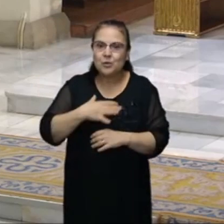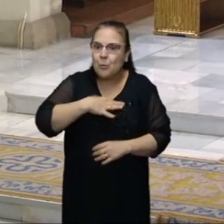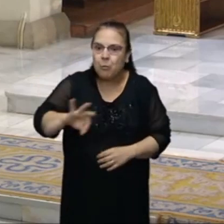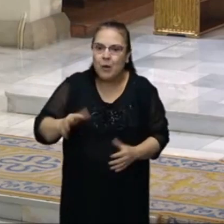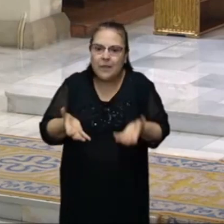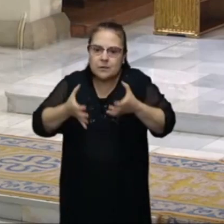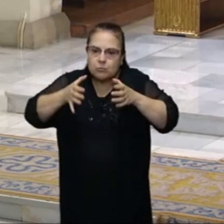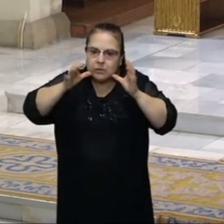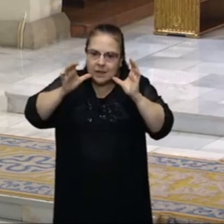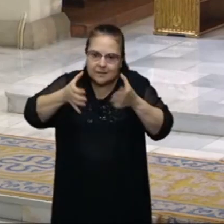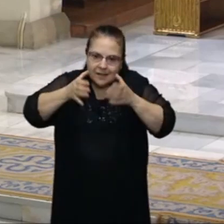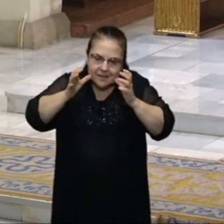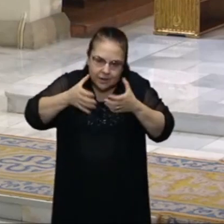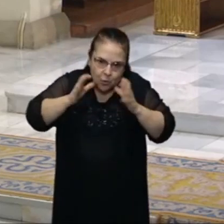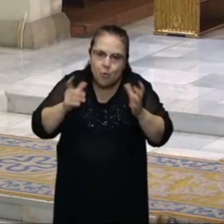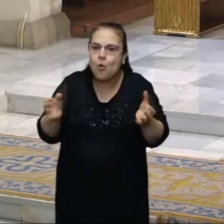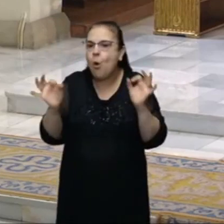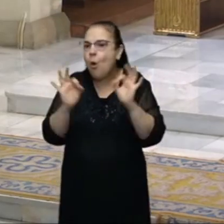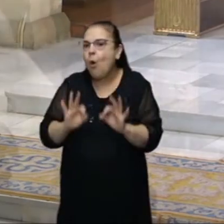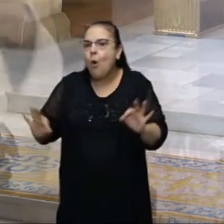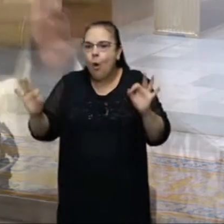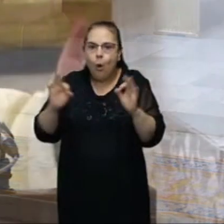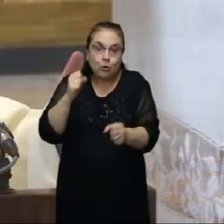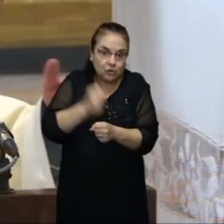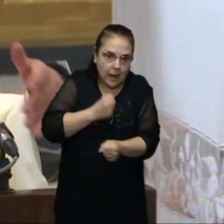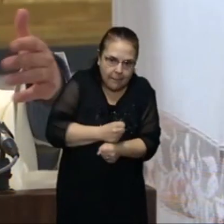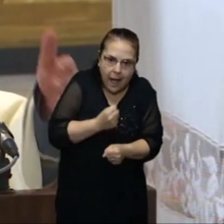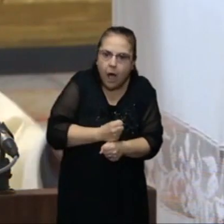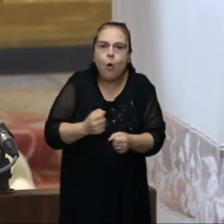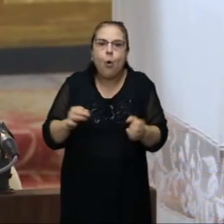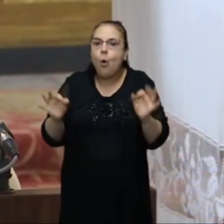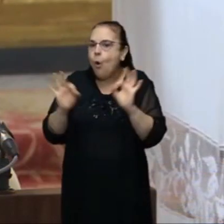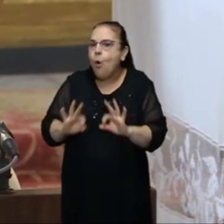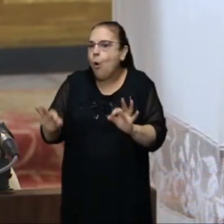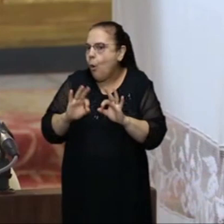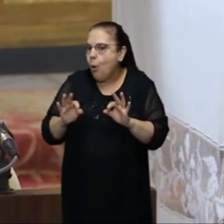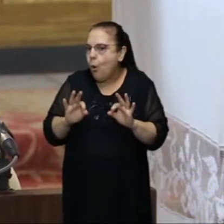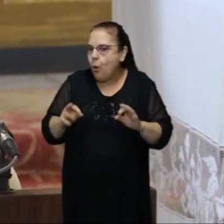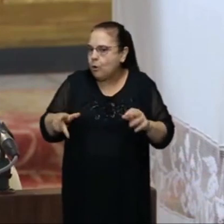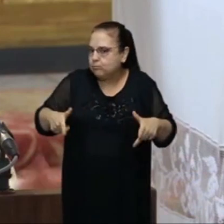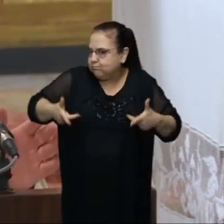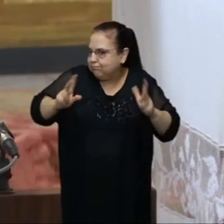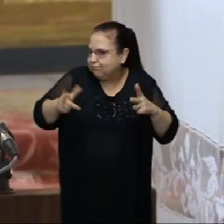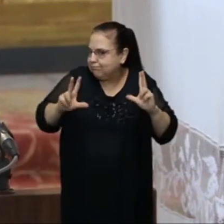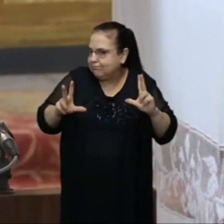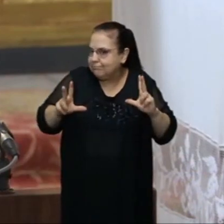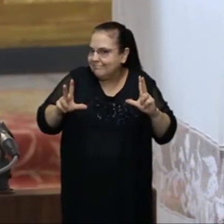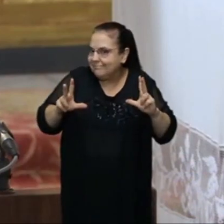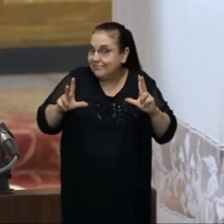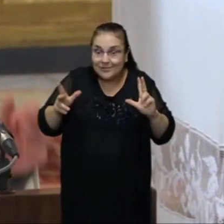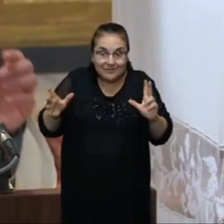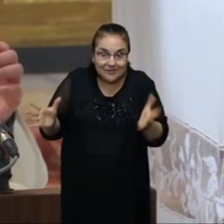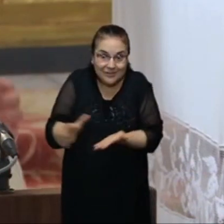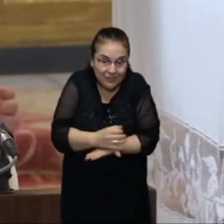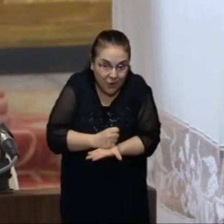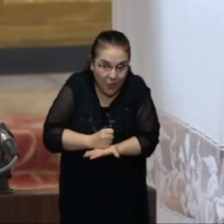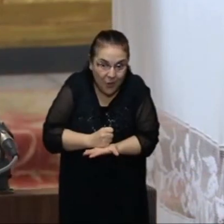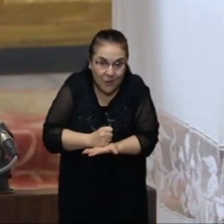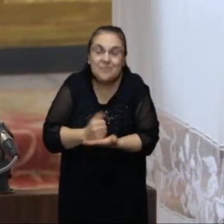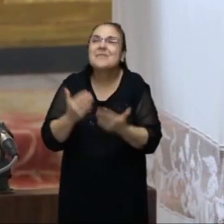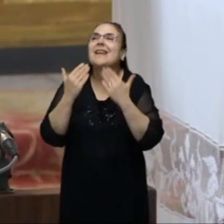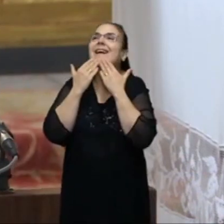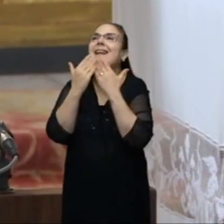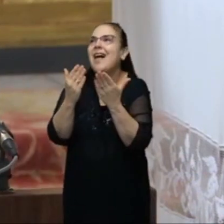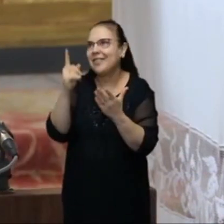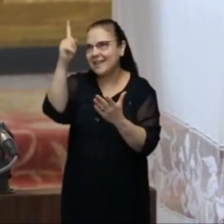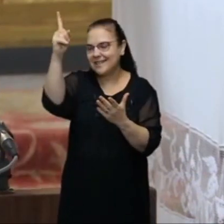realidad de un trabajo o un tiempo de ocio y de esparcimiento si estás jubilado, si eres pequeño. Todo eso para darle gracias a Dios. ¿Te acuerdas